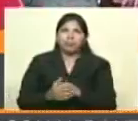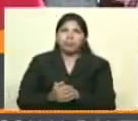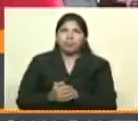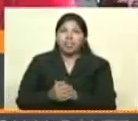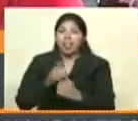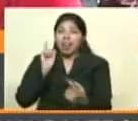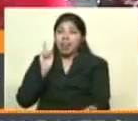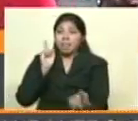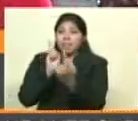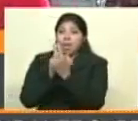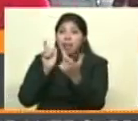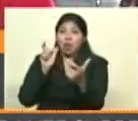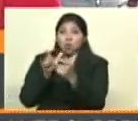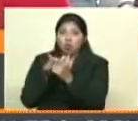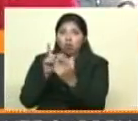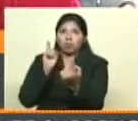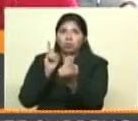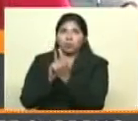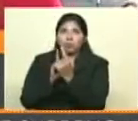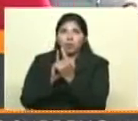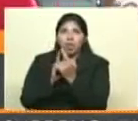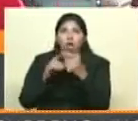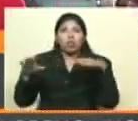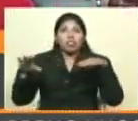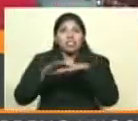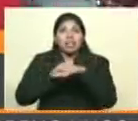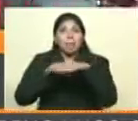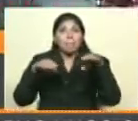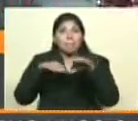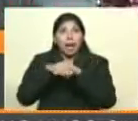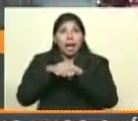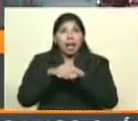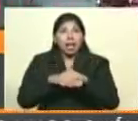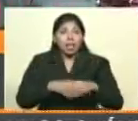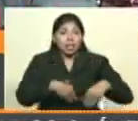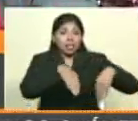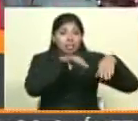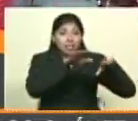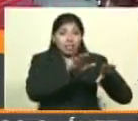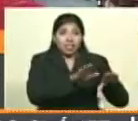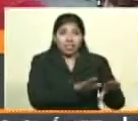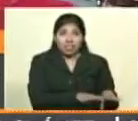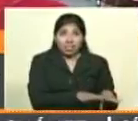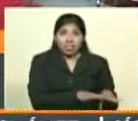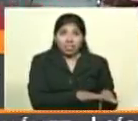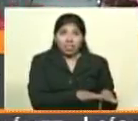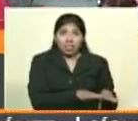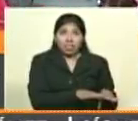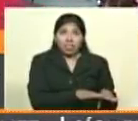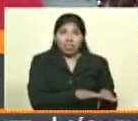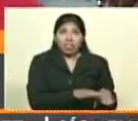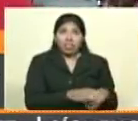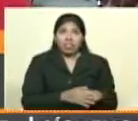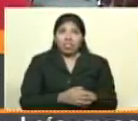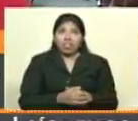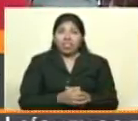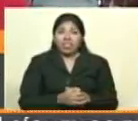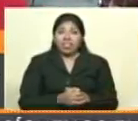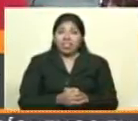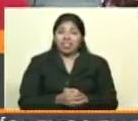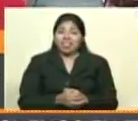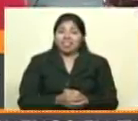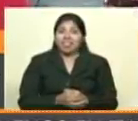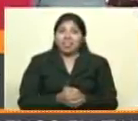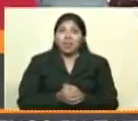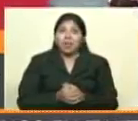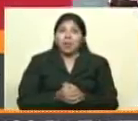él. Se quitó los zapatos. Puso los zapatos sobre los pies sobre una mesa y le dijo: Ramos Alup,